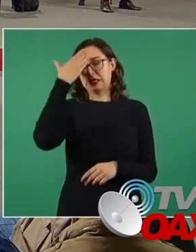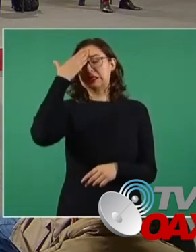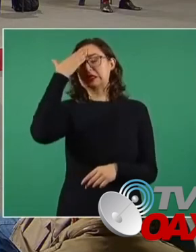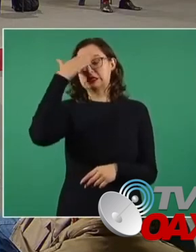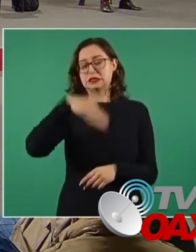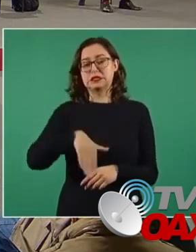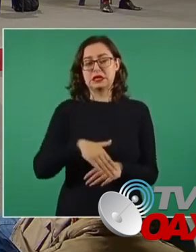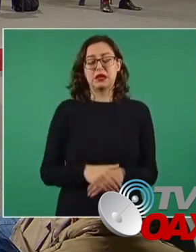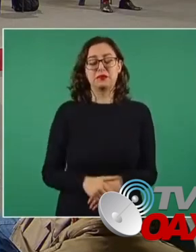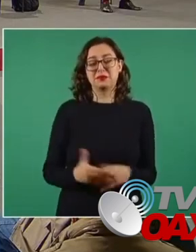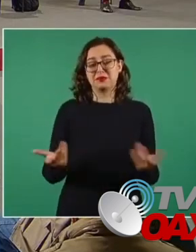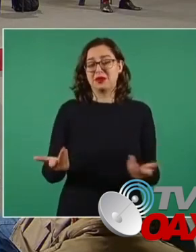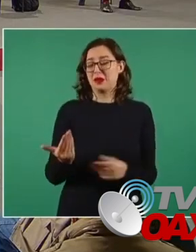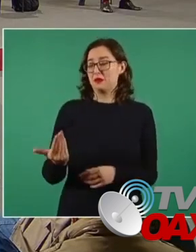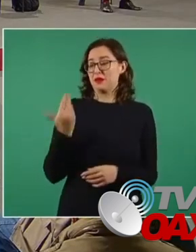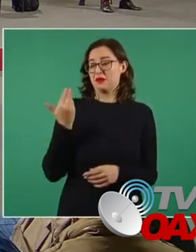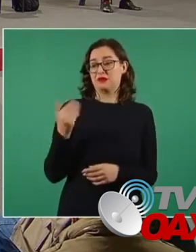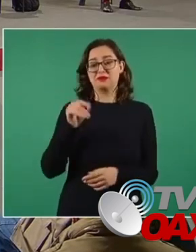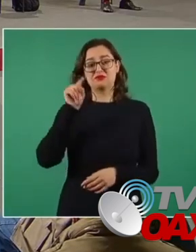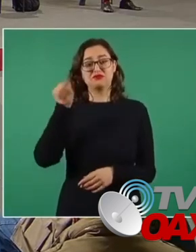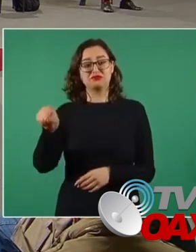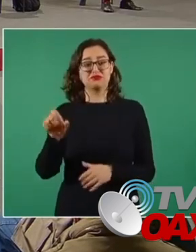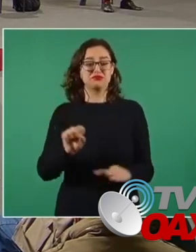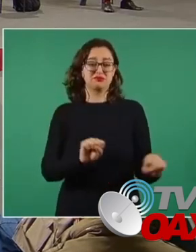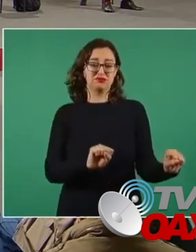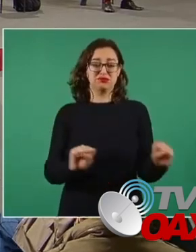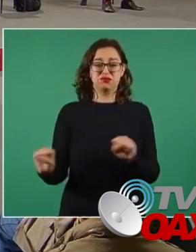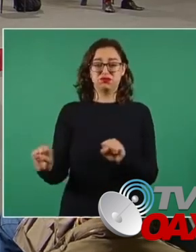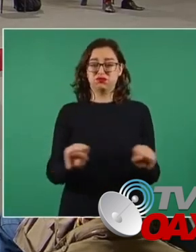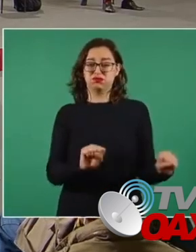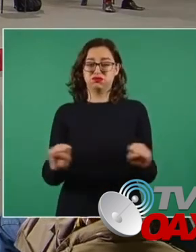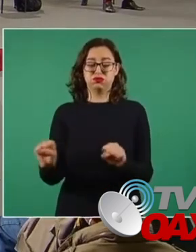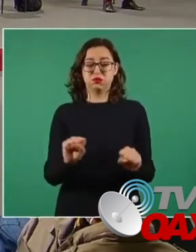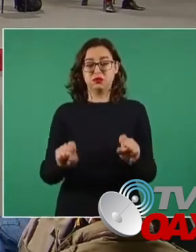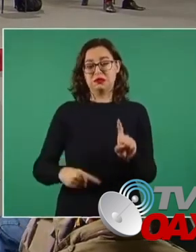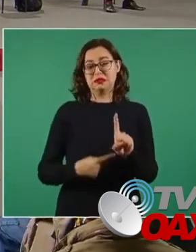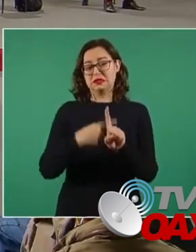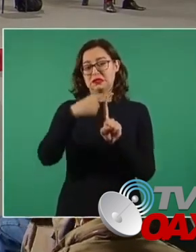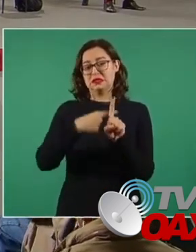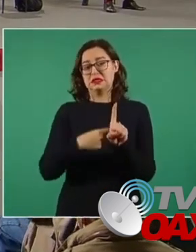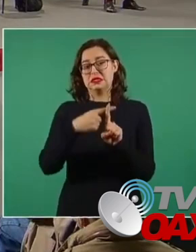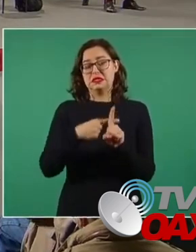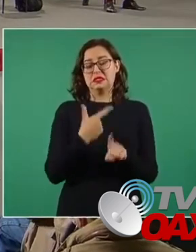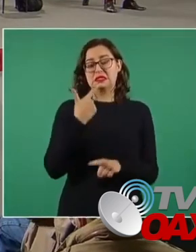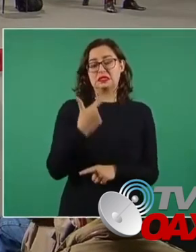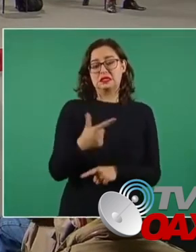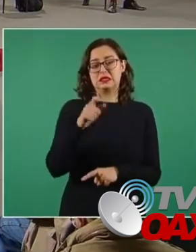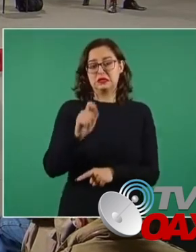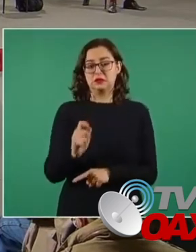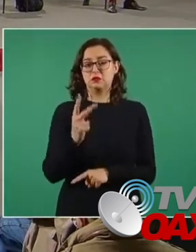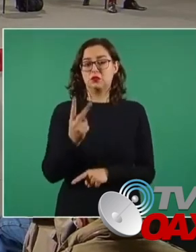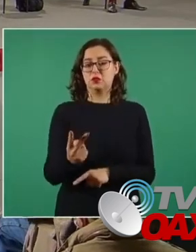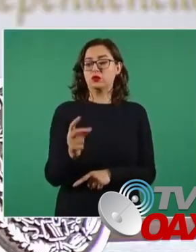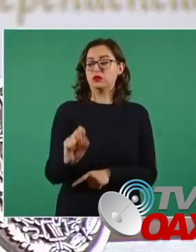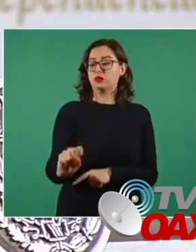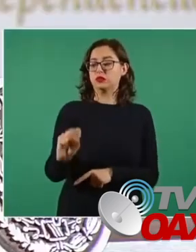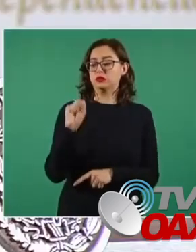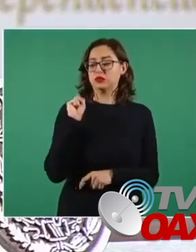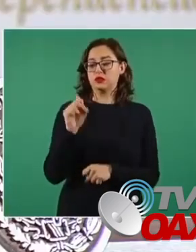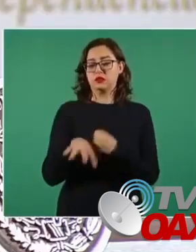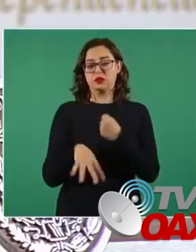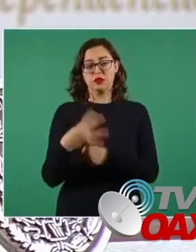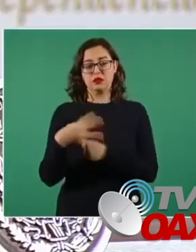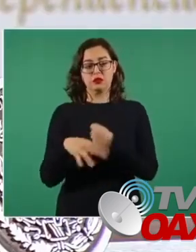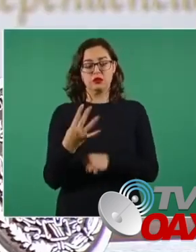en Haití se registró un sismo de magnitud 7.2 el pasado sábado 14 de